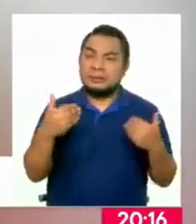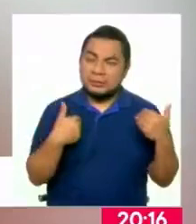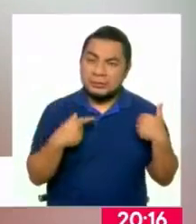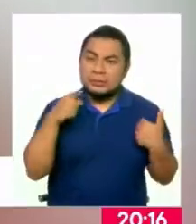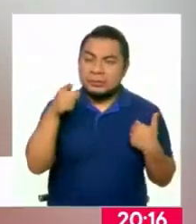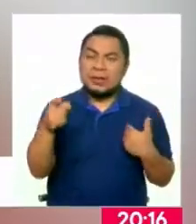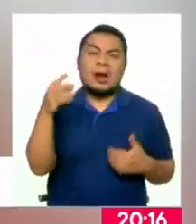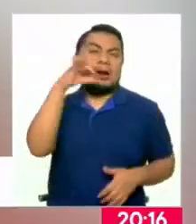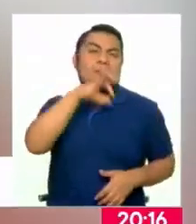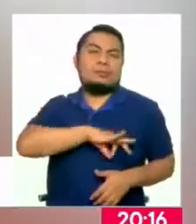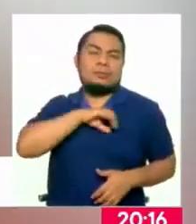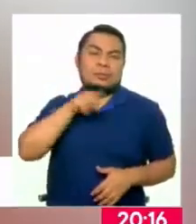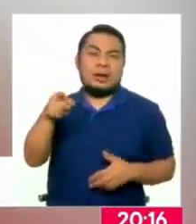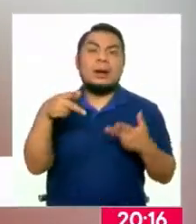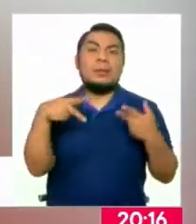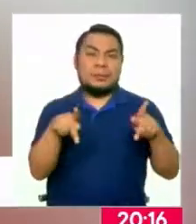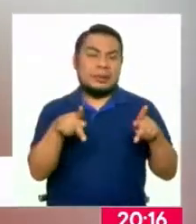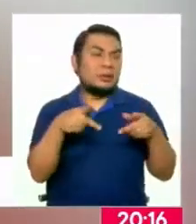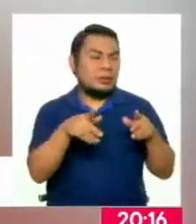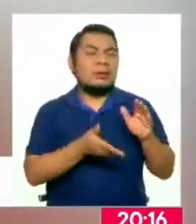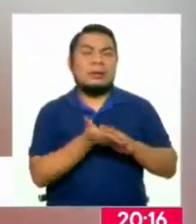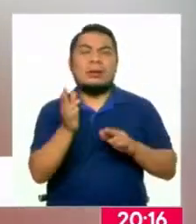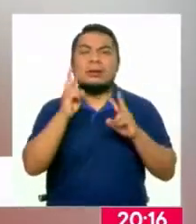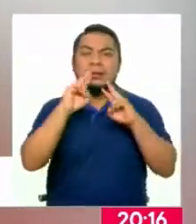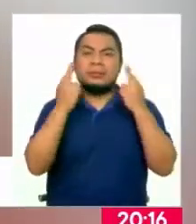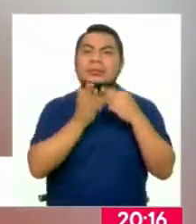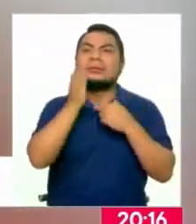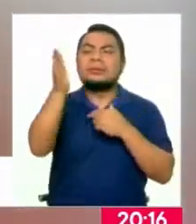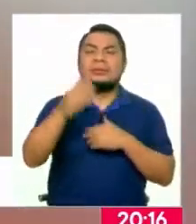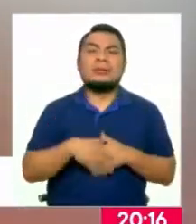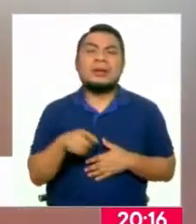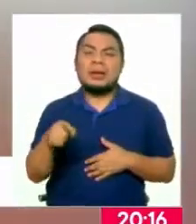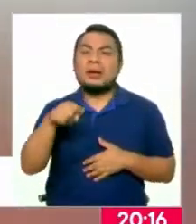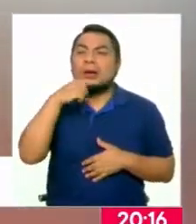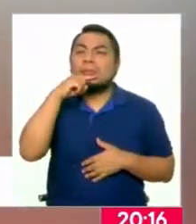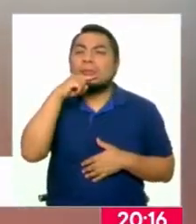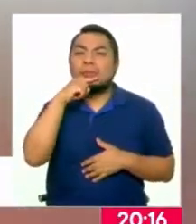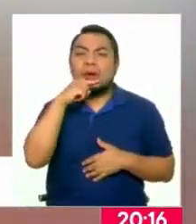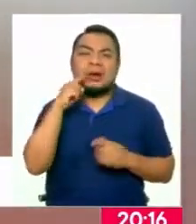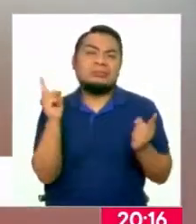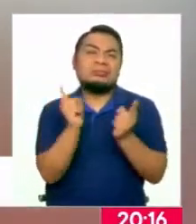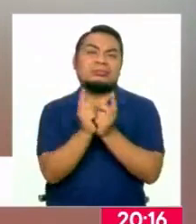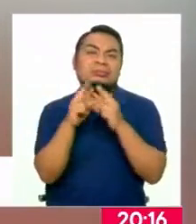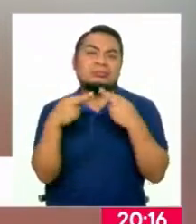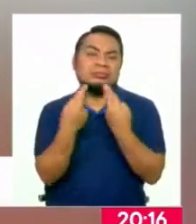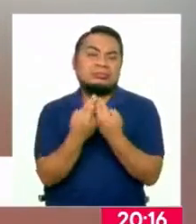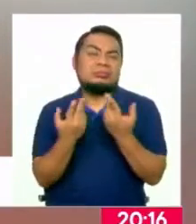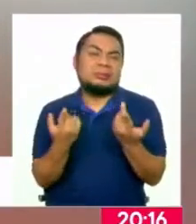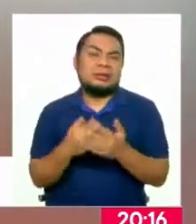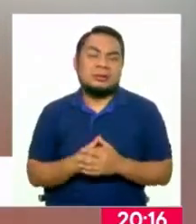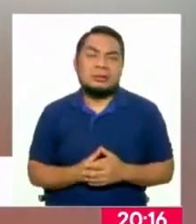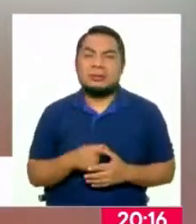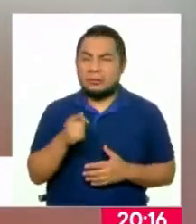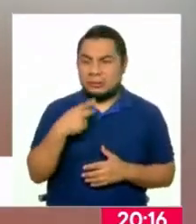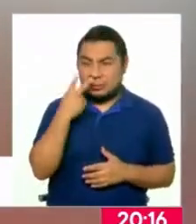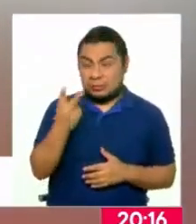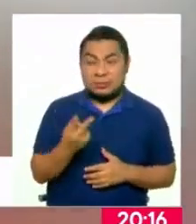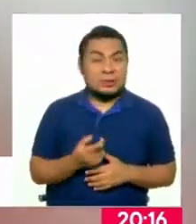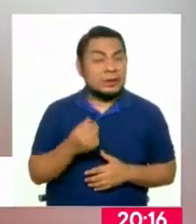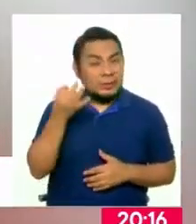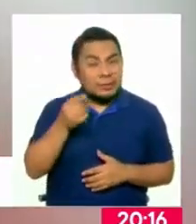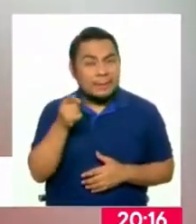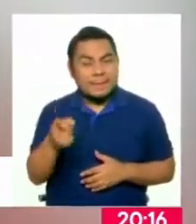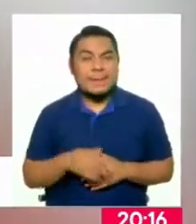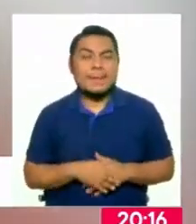presunto aprovechamiento del permiso para tener una reunión con una excandidata. Para nosotros, señora magistrada, resulta válido